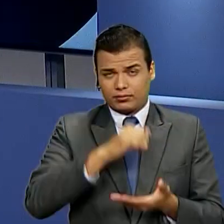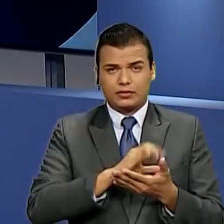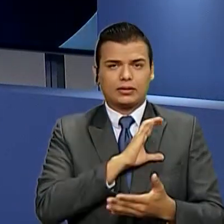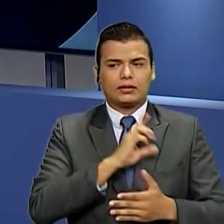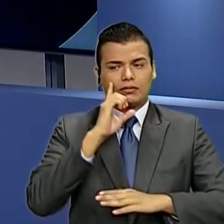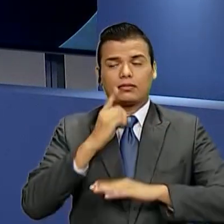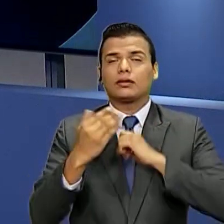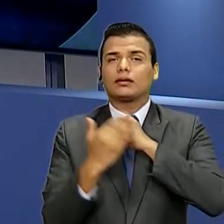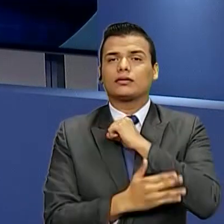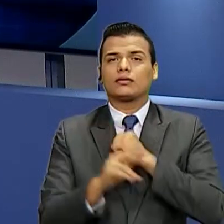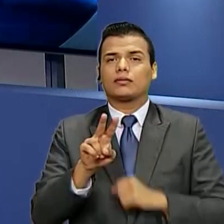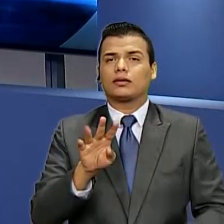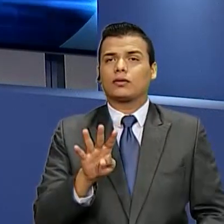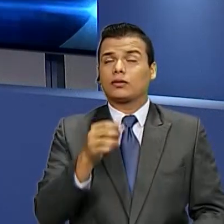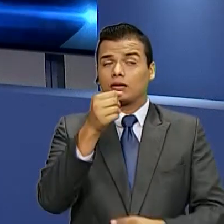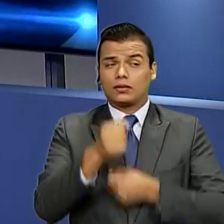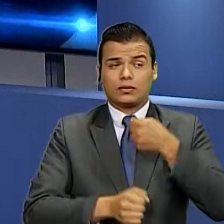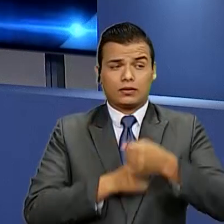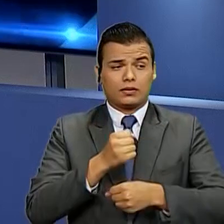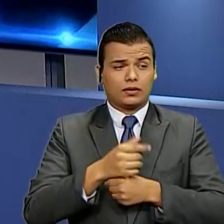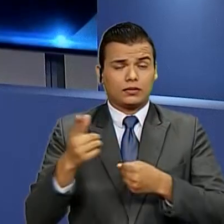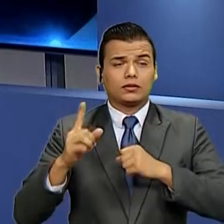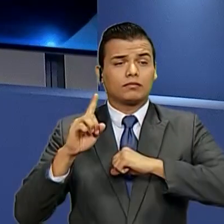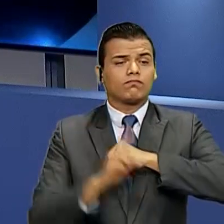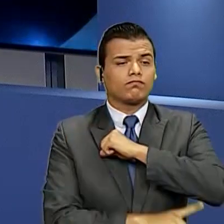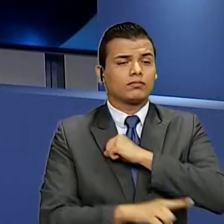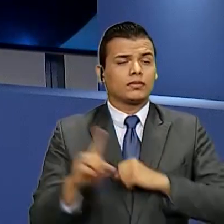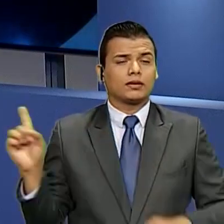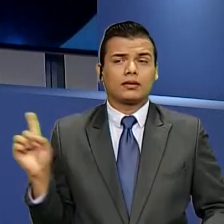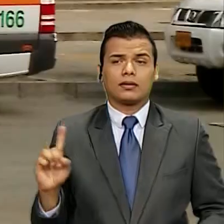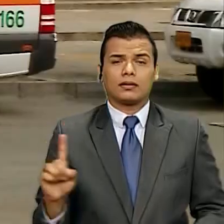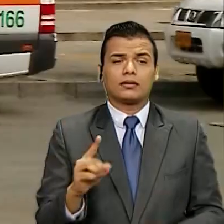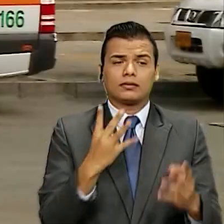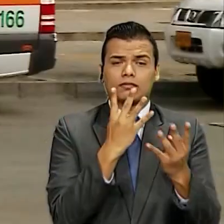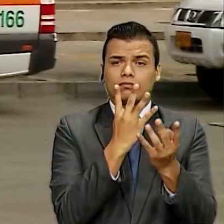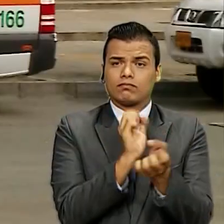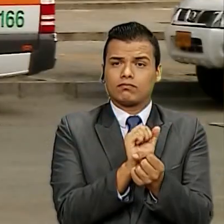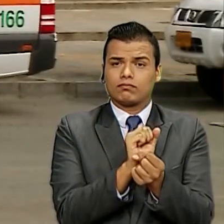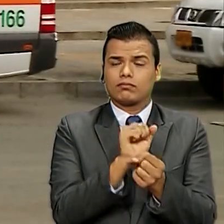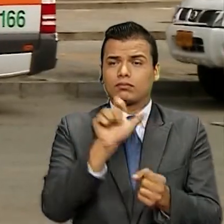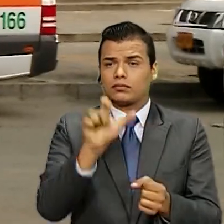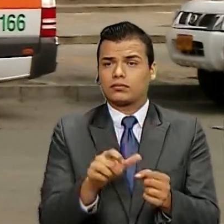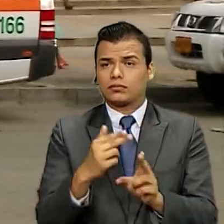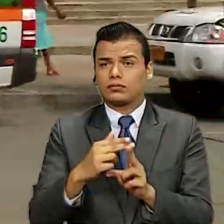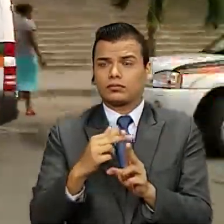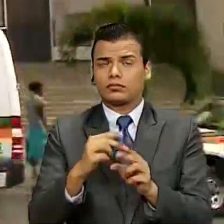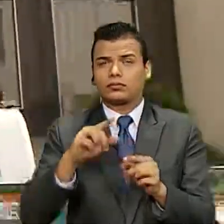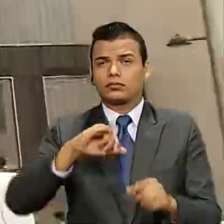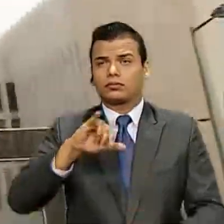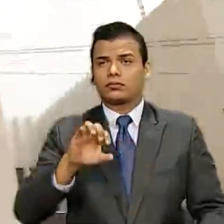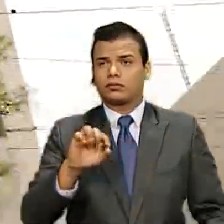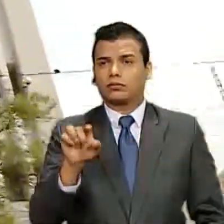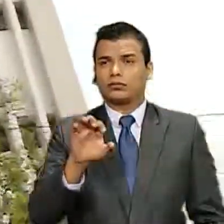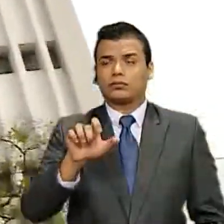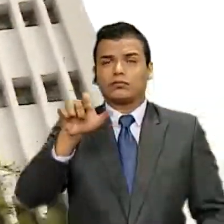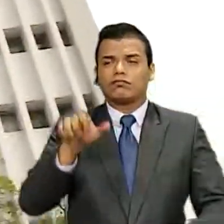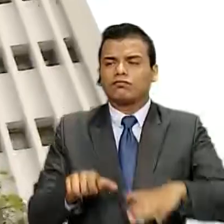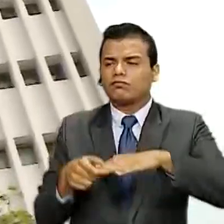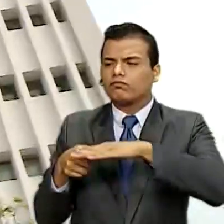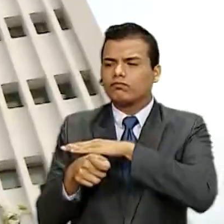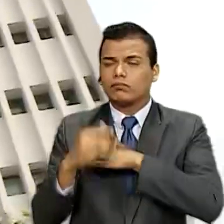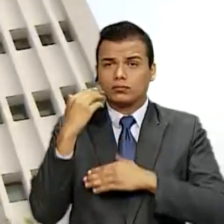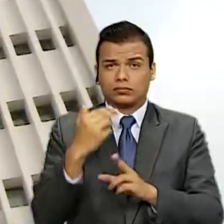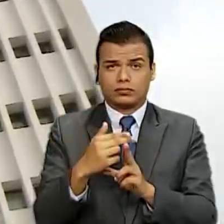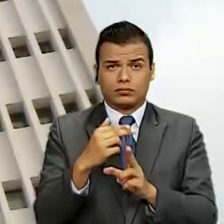a 24 años de prisión a Hofferman Bernal Melo y José Alexander Quintero Melo por el homicidio de la patrullera de la